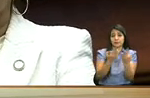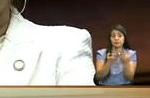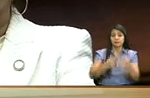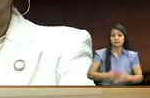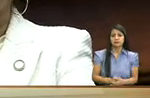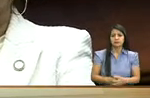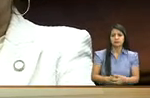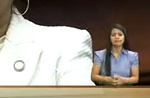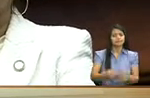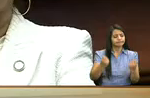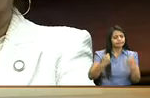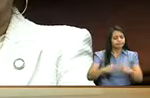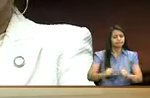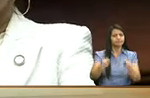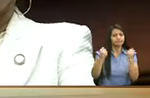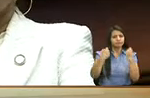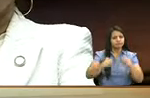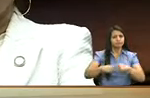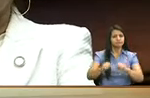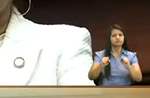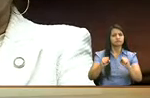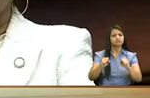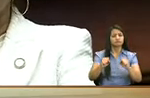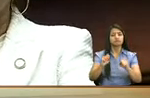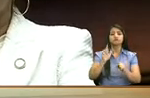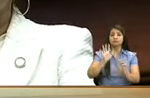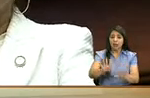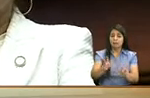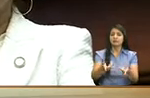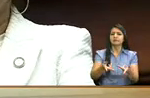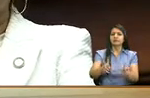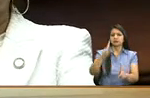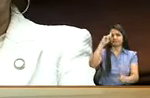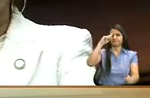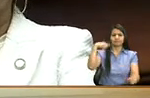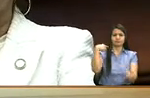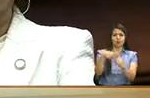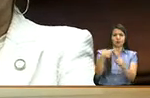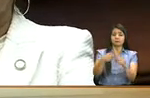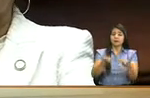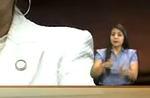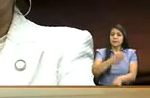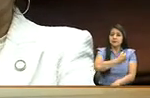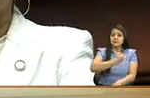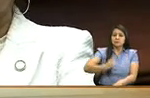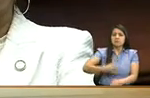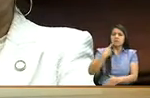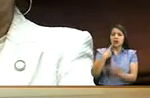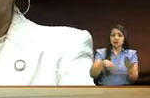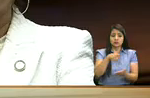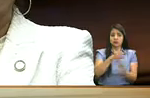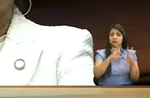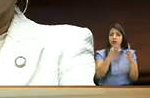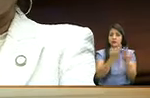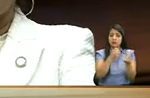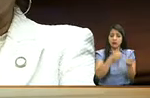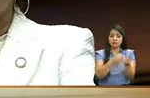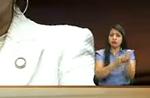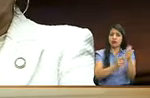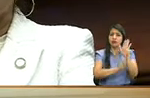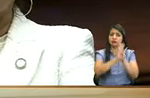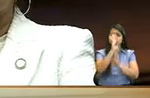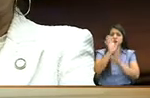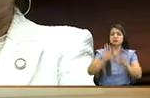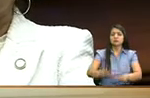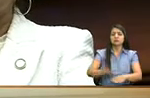ponen todo su esfuerzo, su positivismo y su sacrificio para sacar a sus familias adelante en